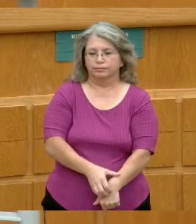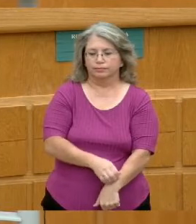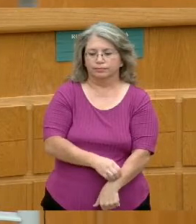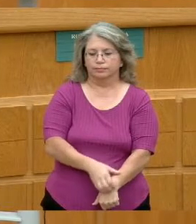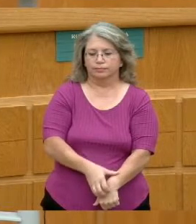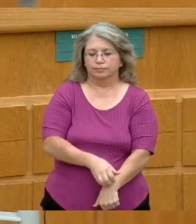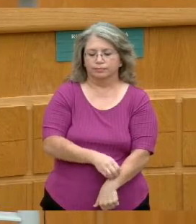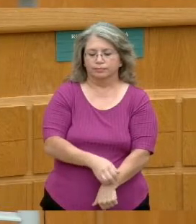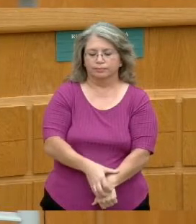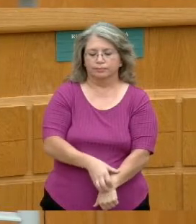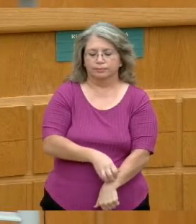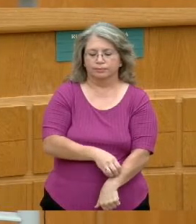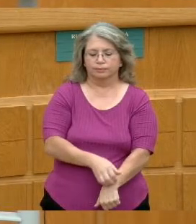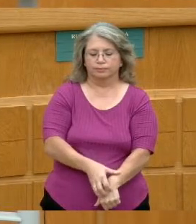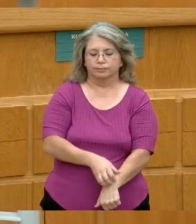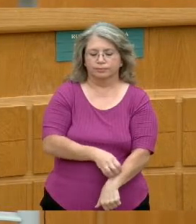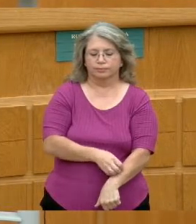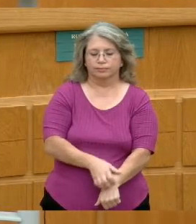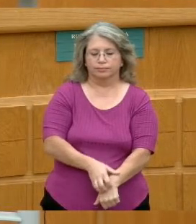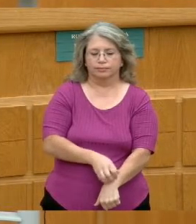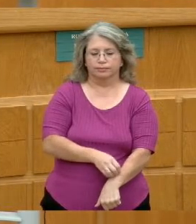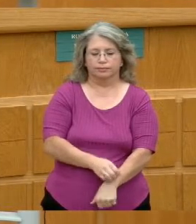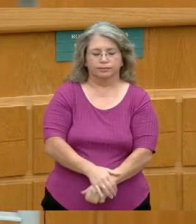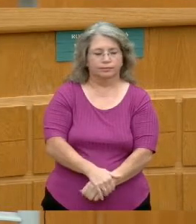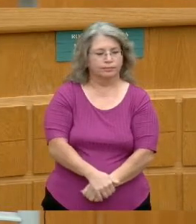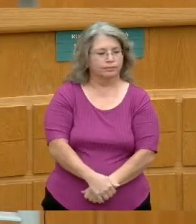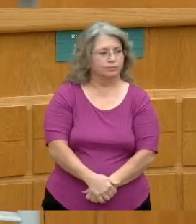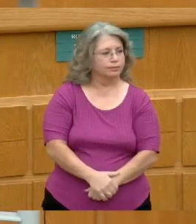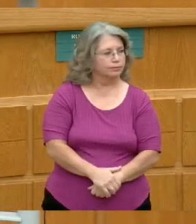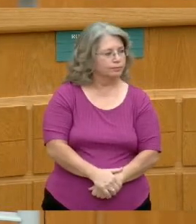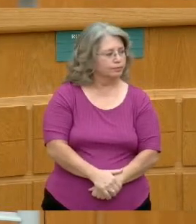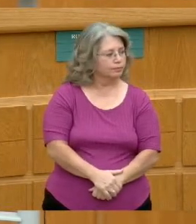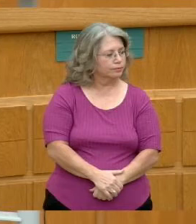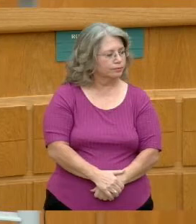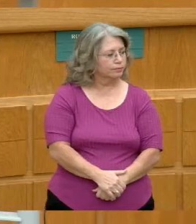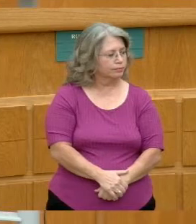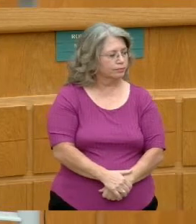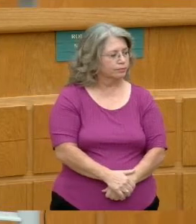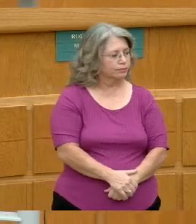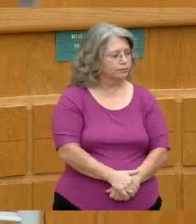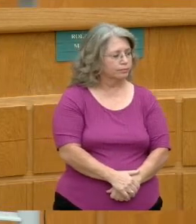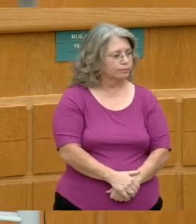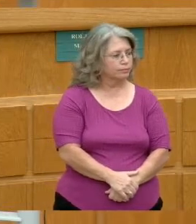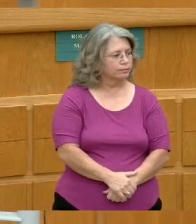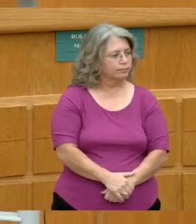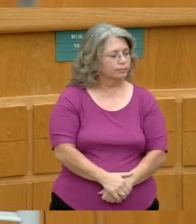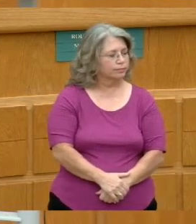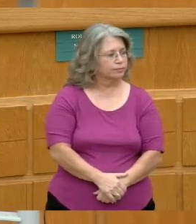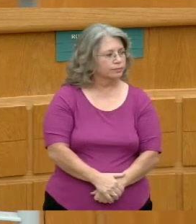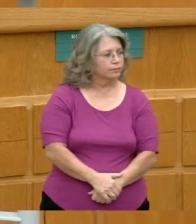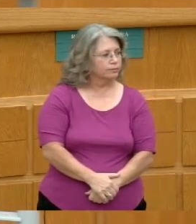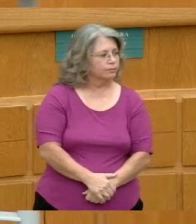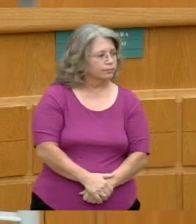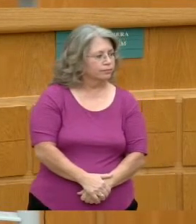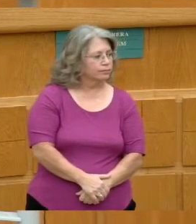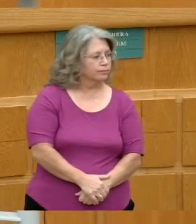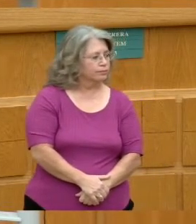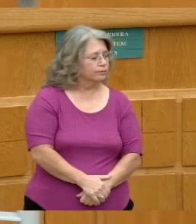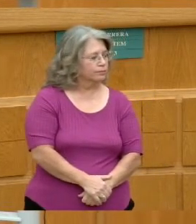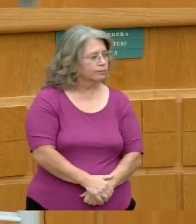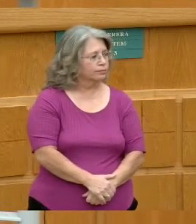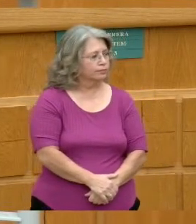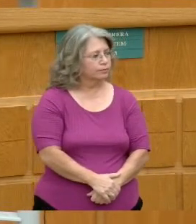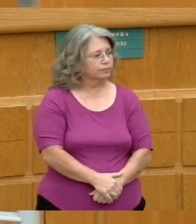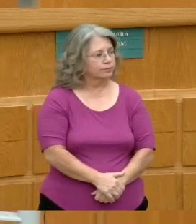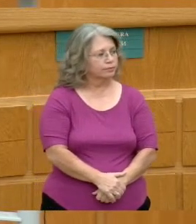30 y 39 años. A la fecha, se han llevado a cabo 3,984 pruebas por el virus entre el Distrito de Salud Pública y laboratorios